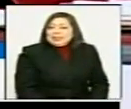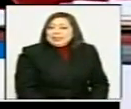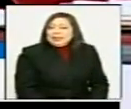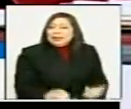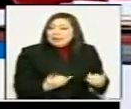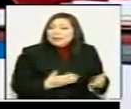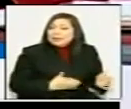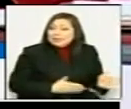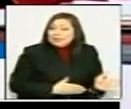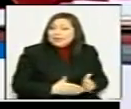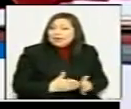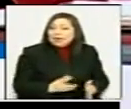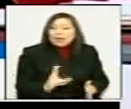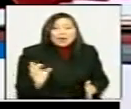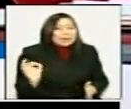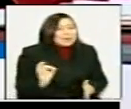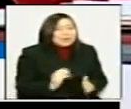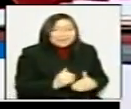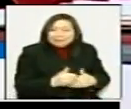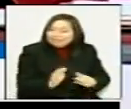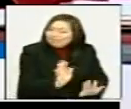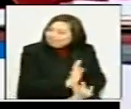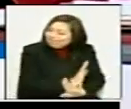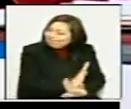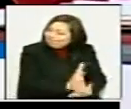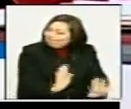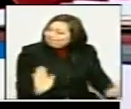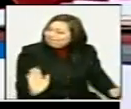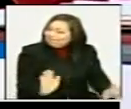Esa carretera nunca pasó